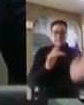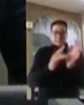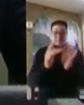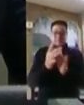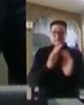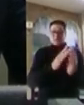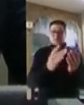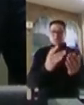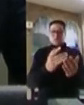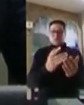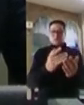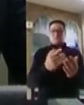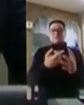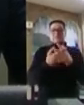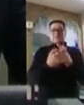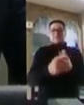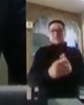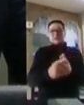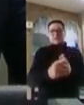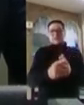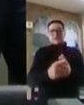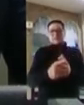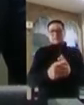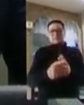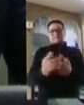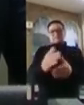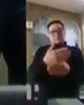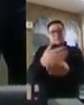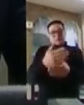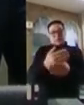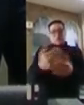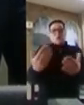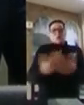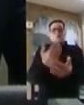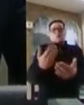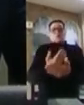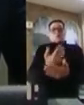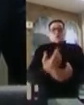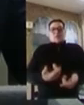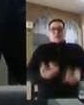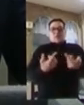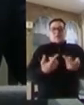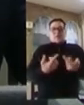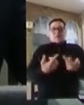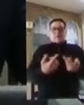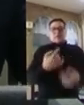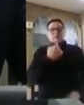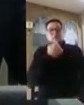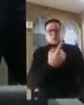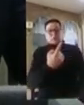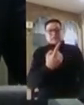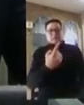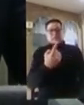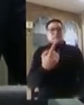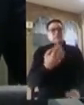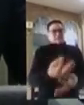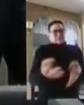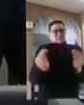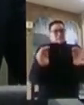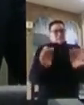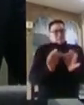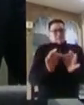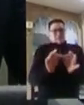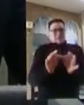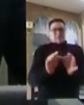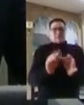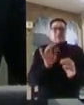hablarle del nuevo nacimiento y le dijo que era necesario, para entrar al reino de los cielos, nacer